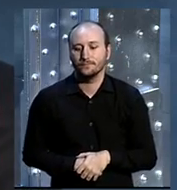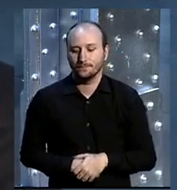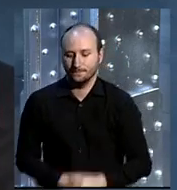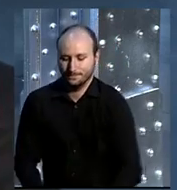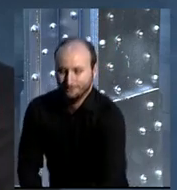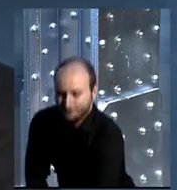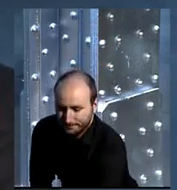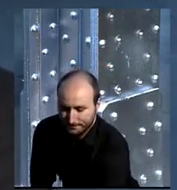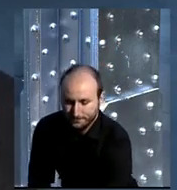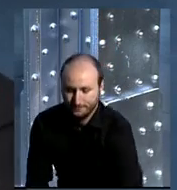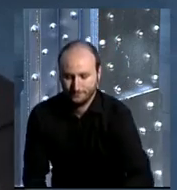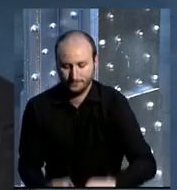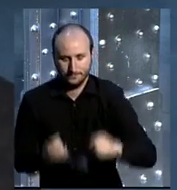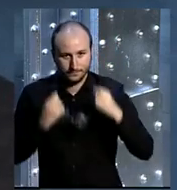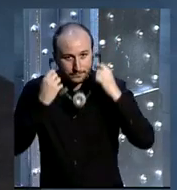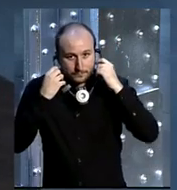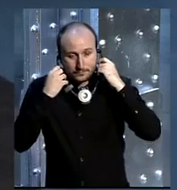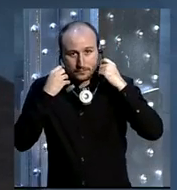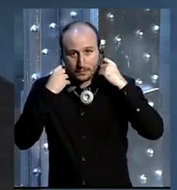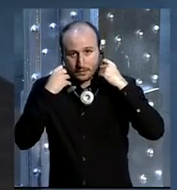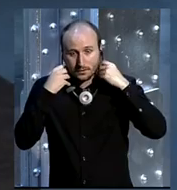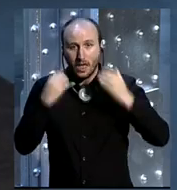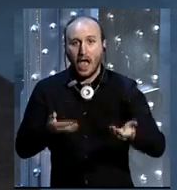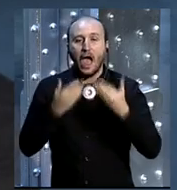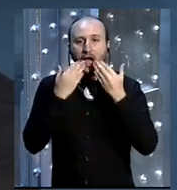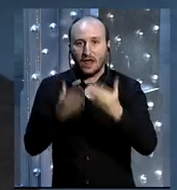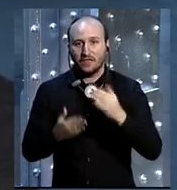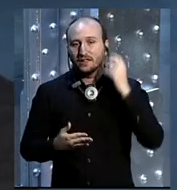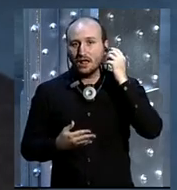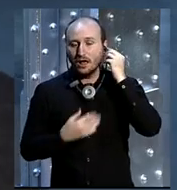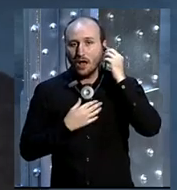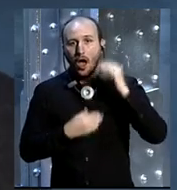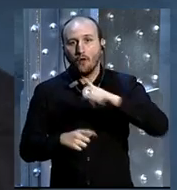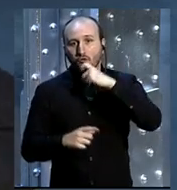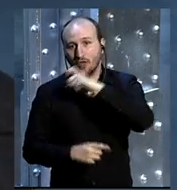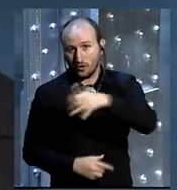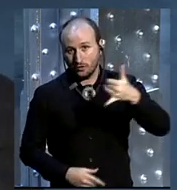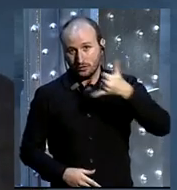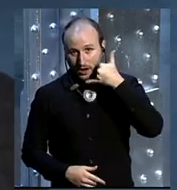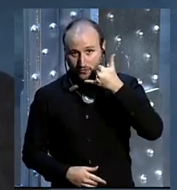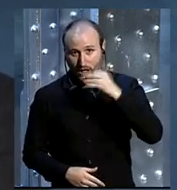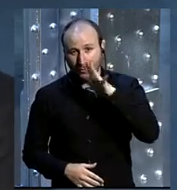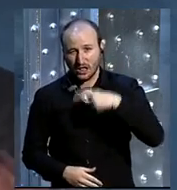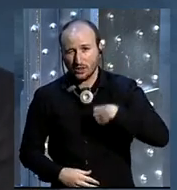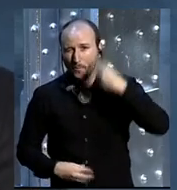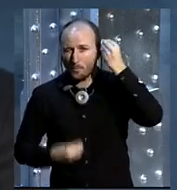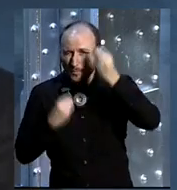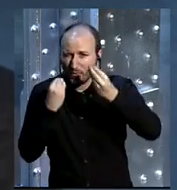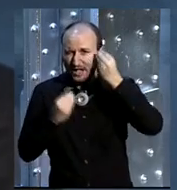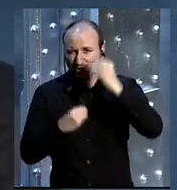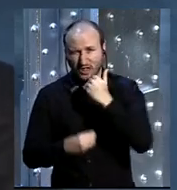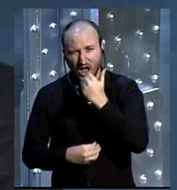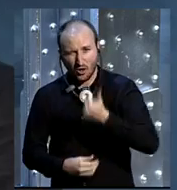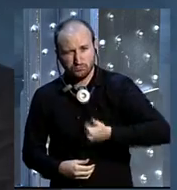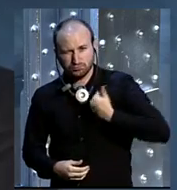Bien, la verdad es que agradezco muchísimo a la Fundación el haber organizado esta sesión esta noche, porque considero que es algo muy oportuno